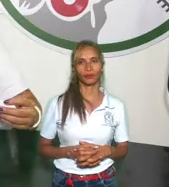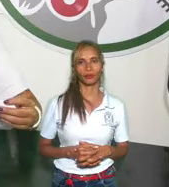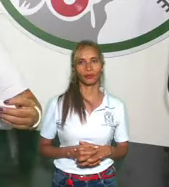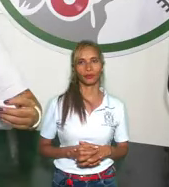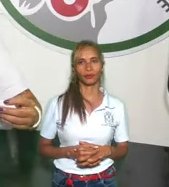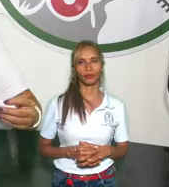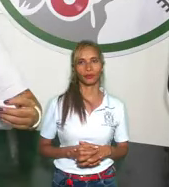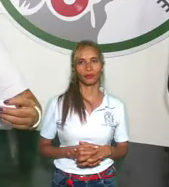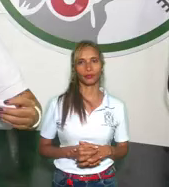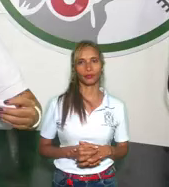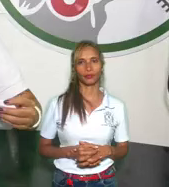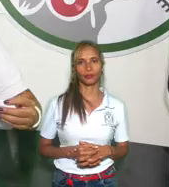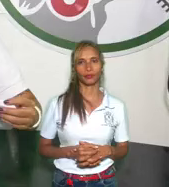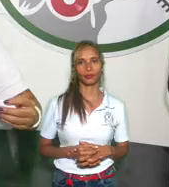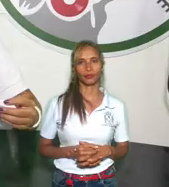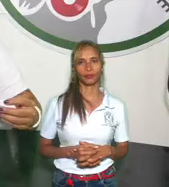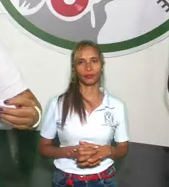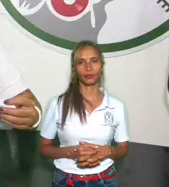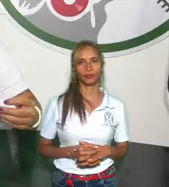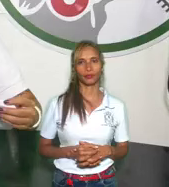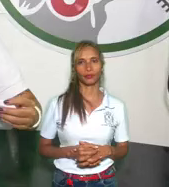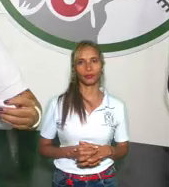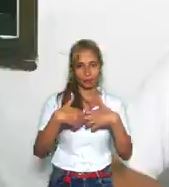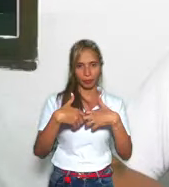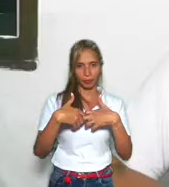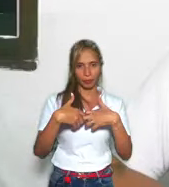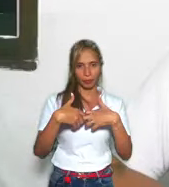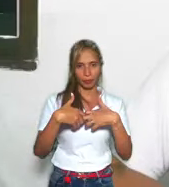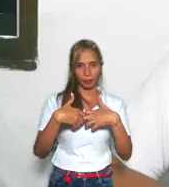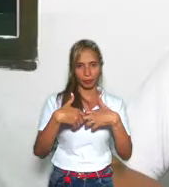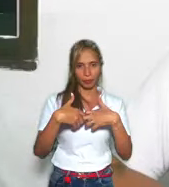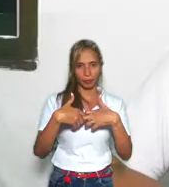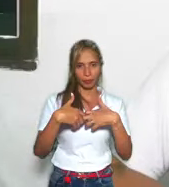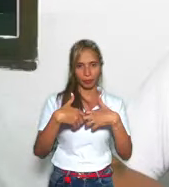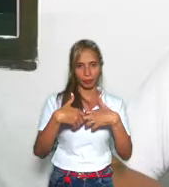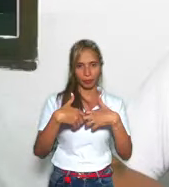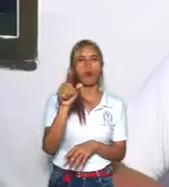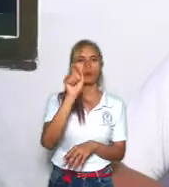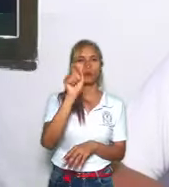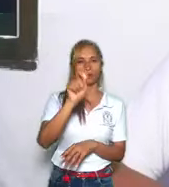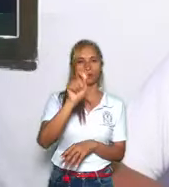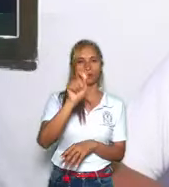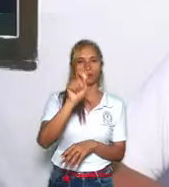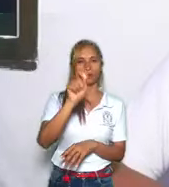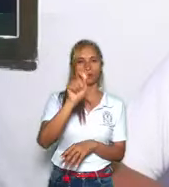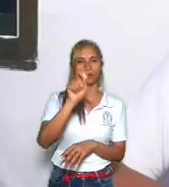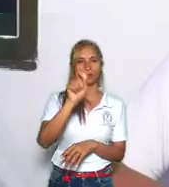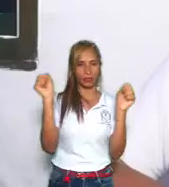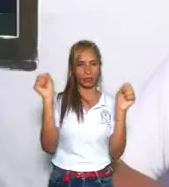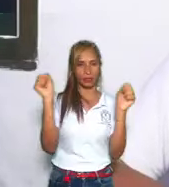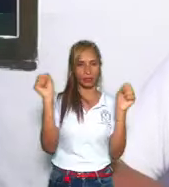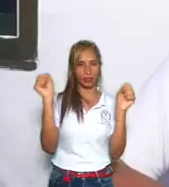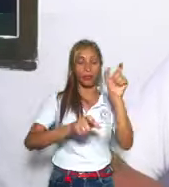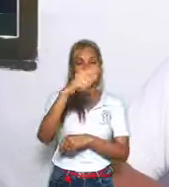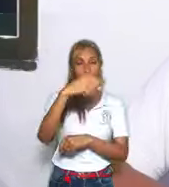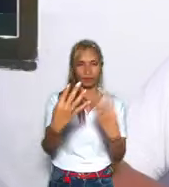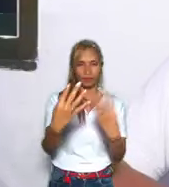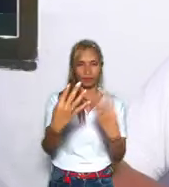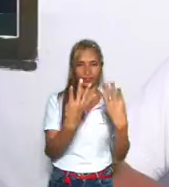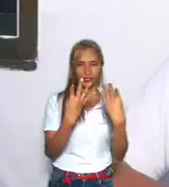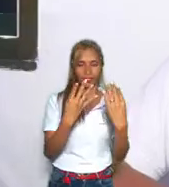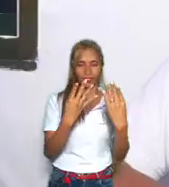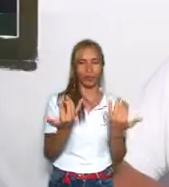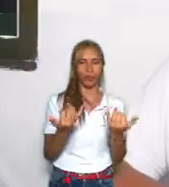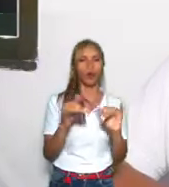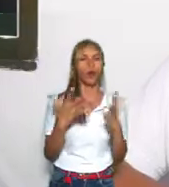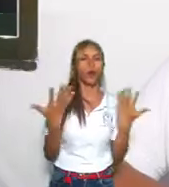de Empresas Públicas de Calarcá, siendo las 11:20 de la mañana. A las personas que están conectadas en este en vivo a través de las redes sociales de la